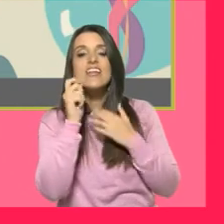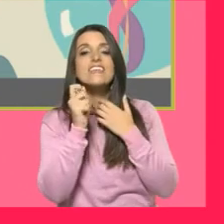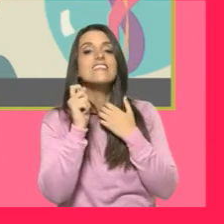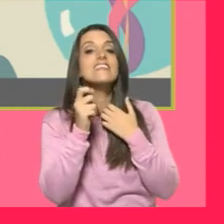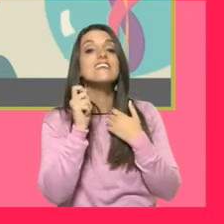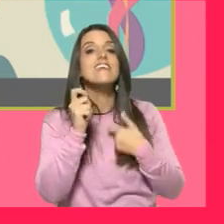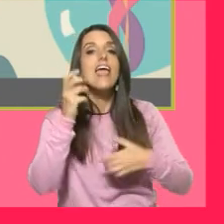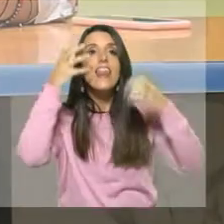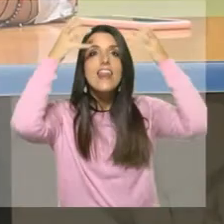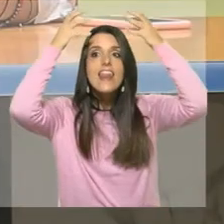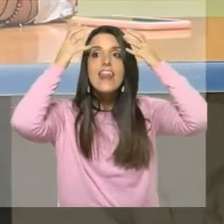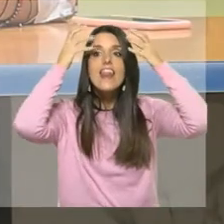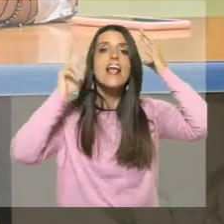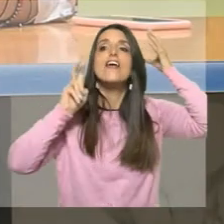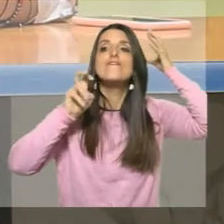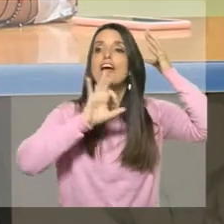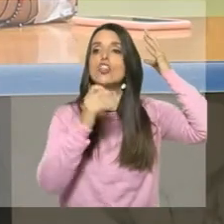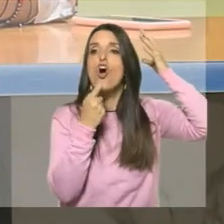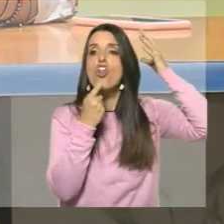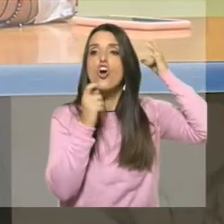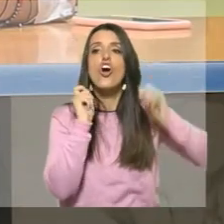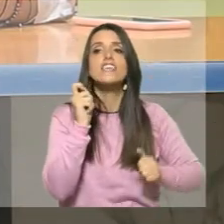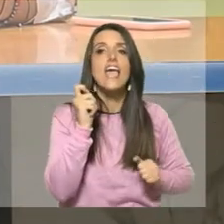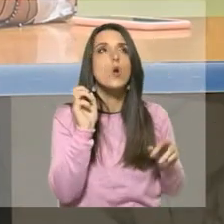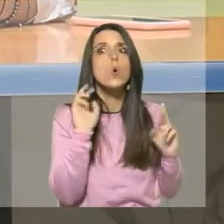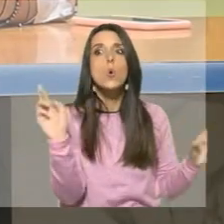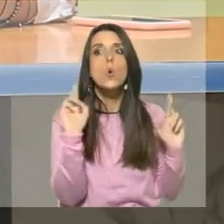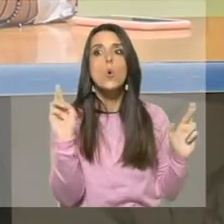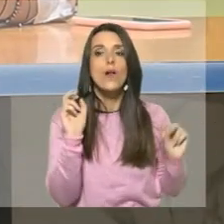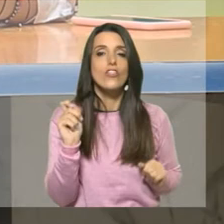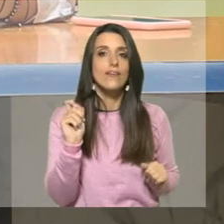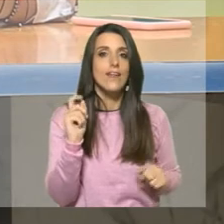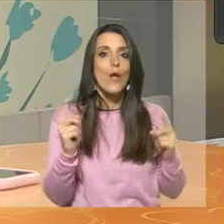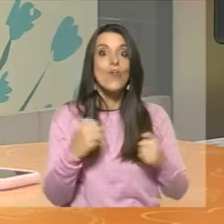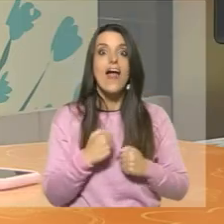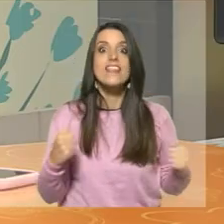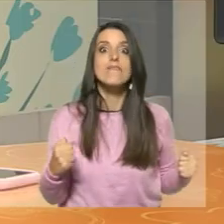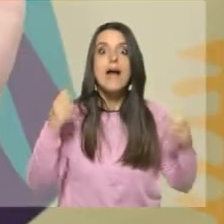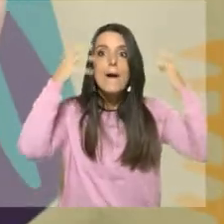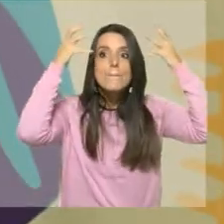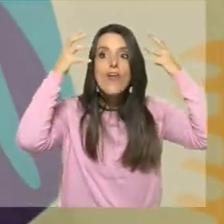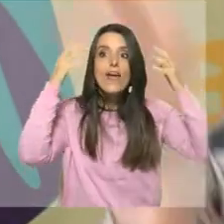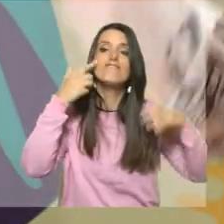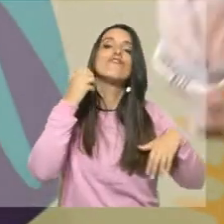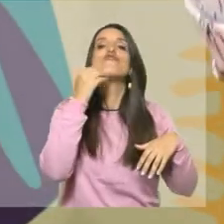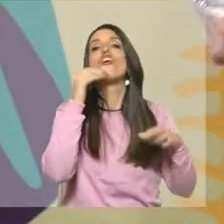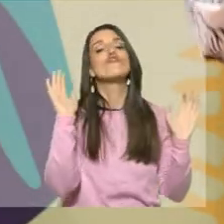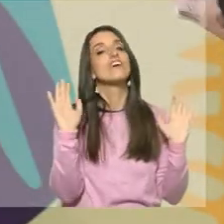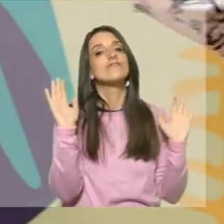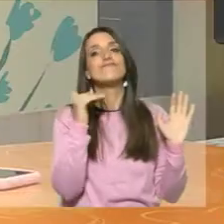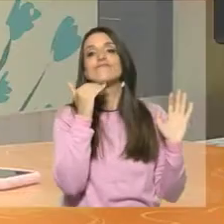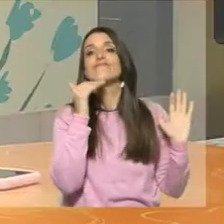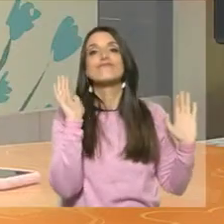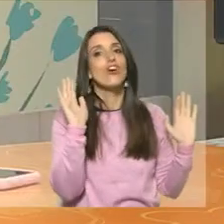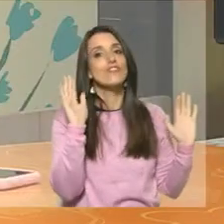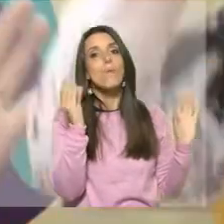pasa sin que ese detector de mentiras empiece a sonar. ¿Y se animan a pasar al detector de mentiras? Sí, no sabemos. Ah, bueno. No sabemos, van a